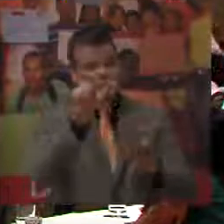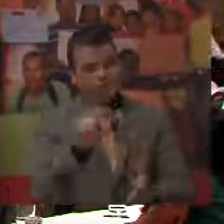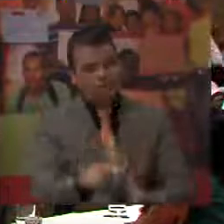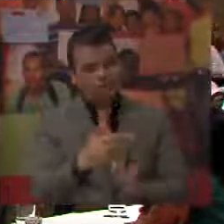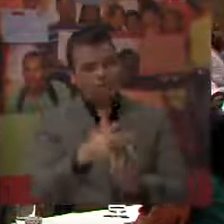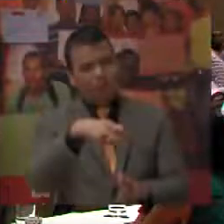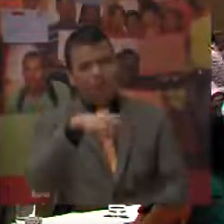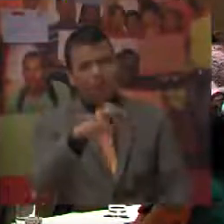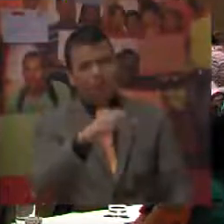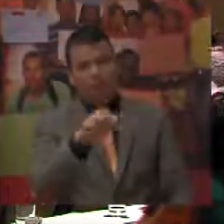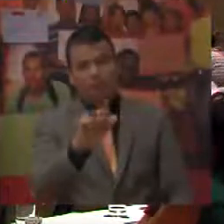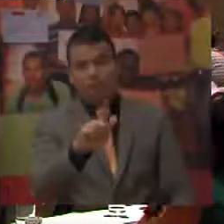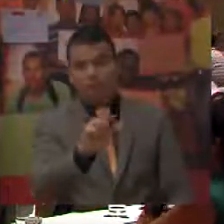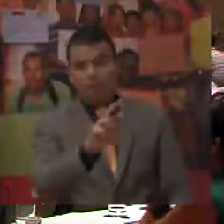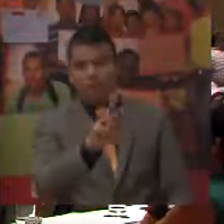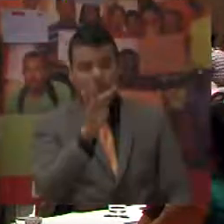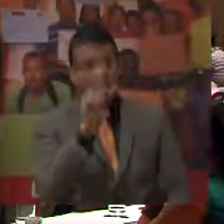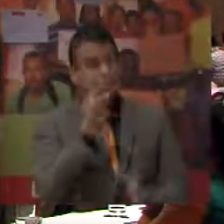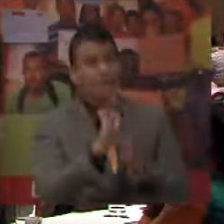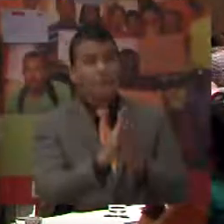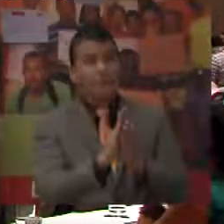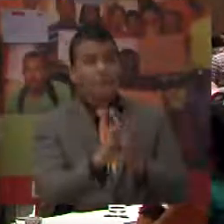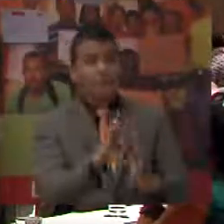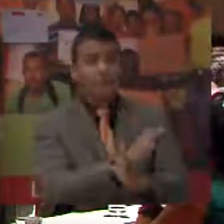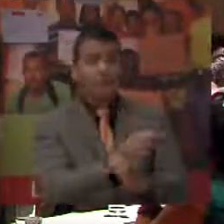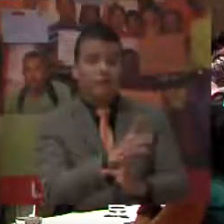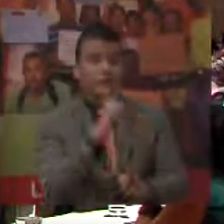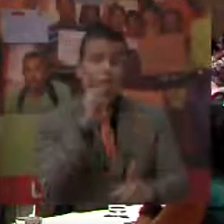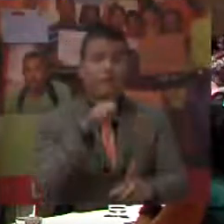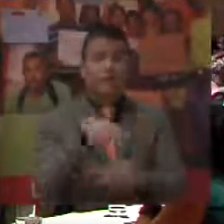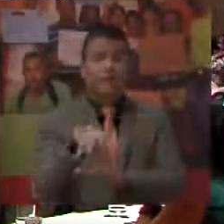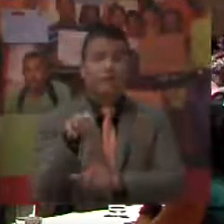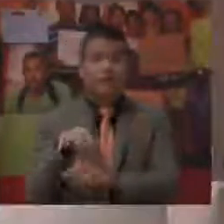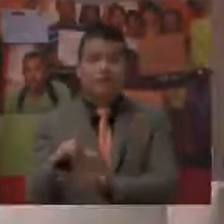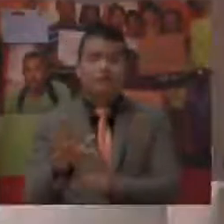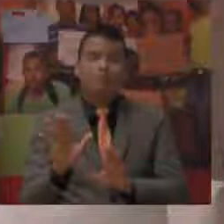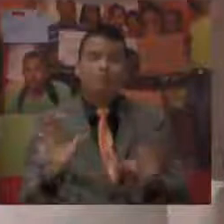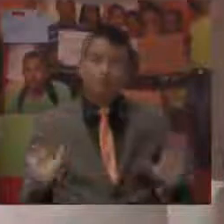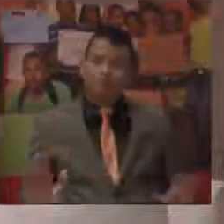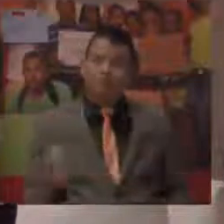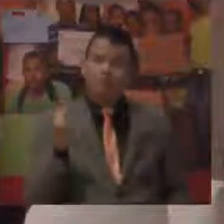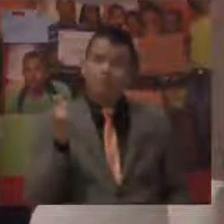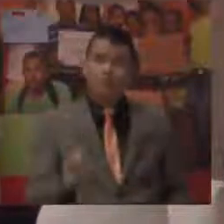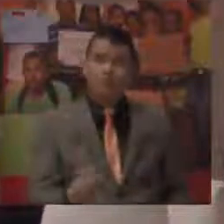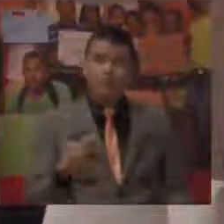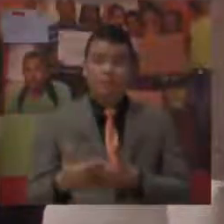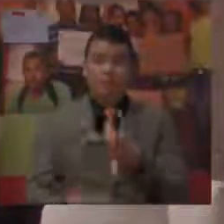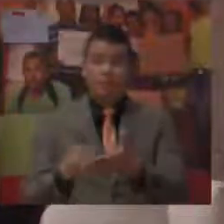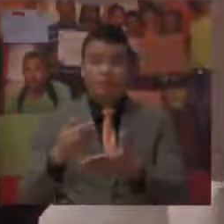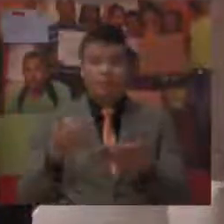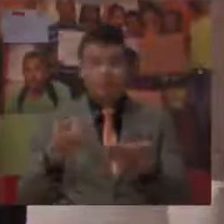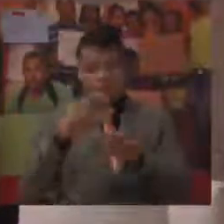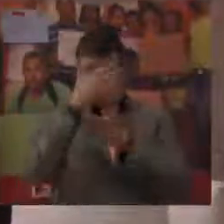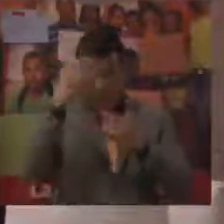esta problemática pues viene generando muchos inconvenientes que sin duda alguna ponen en riesgo el proceso de reintegración y